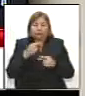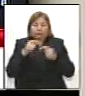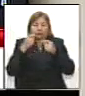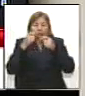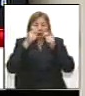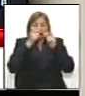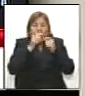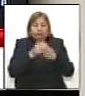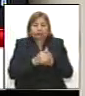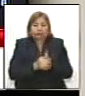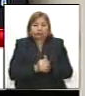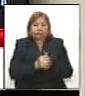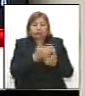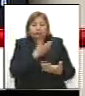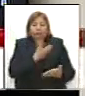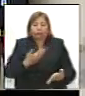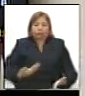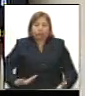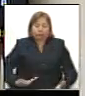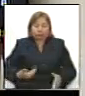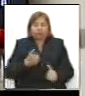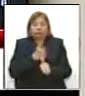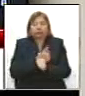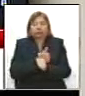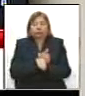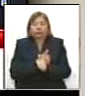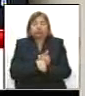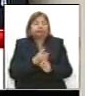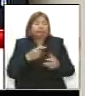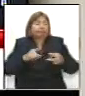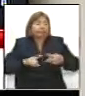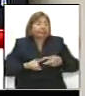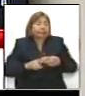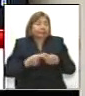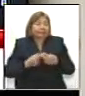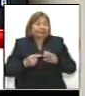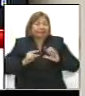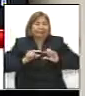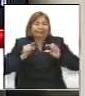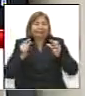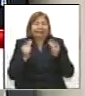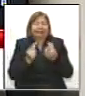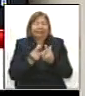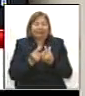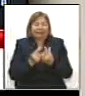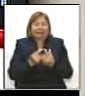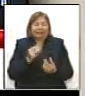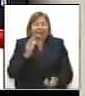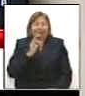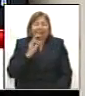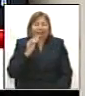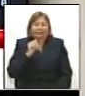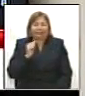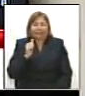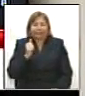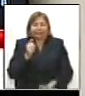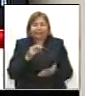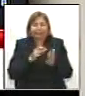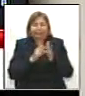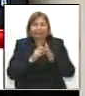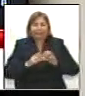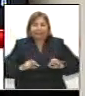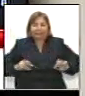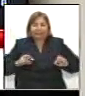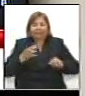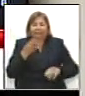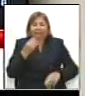PERTUR, del Gobierno Regional de Ayacucho. Es una iniciativa del Grupo Parlamentario Frente Amplio. En la sesión del Pleno del 14